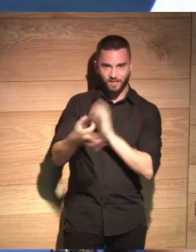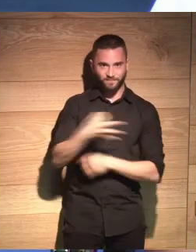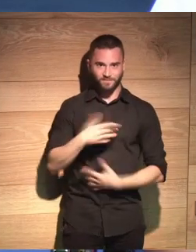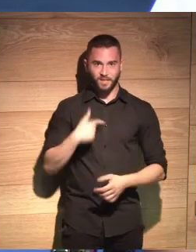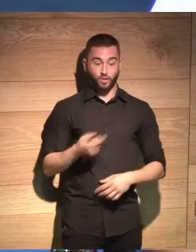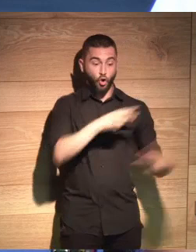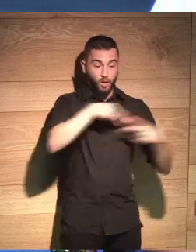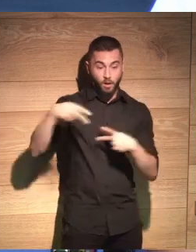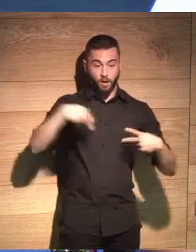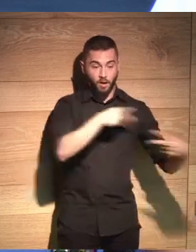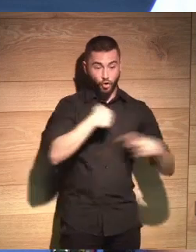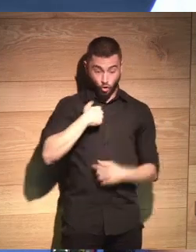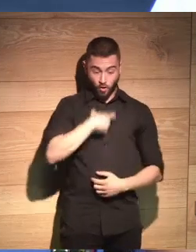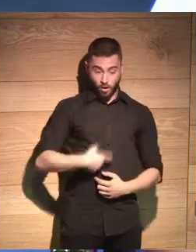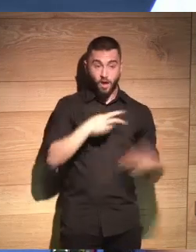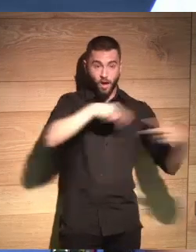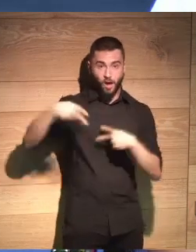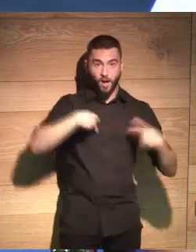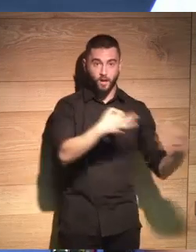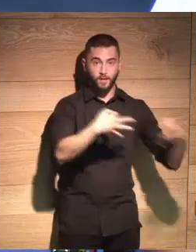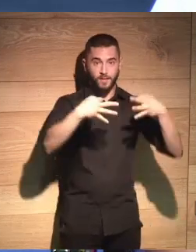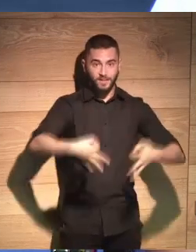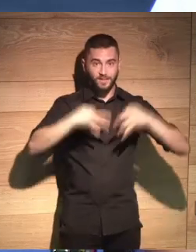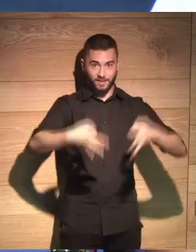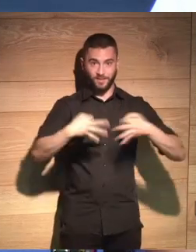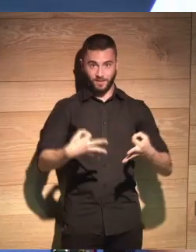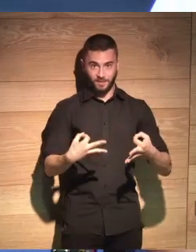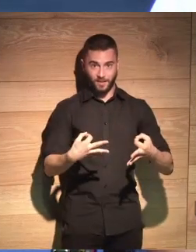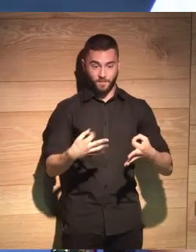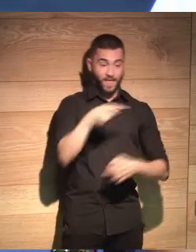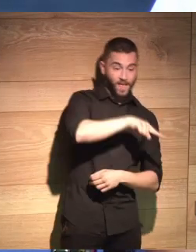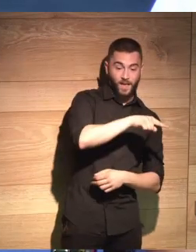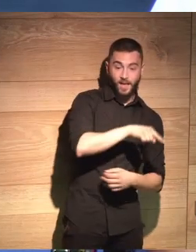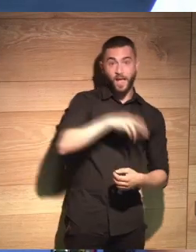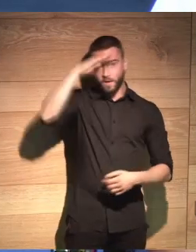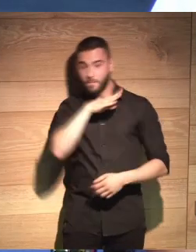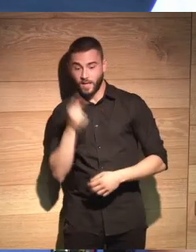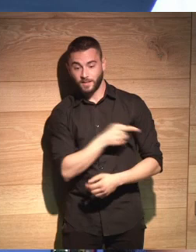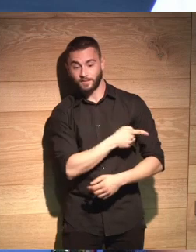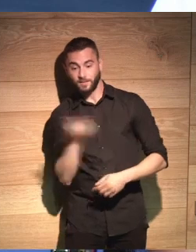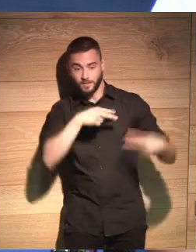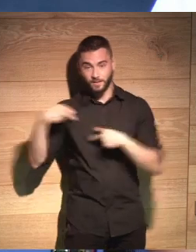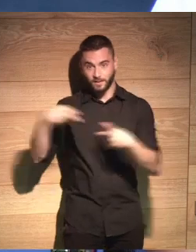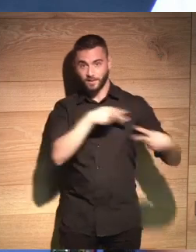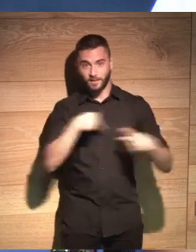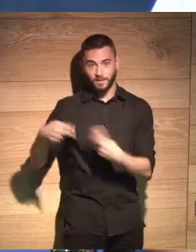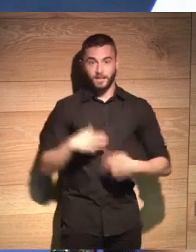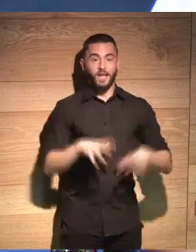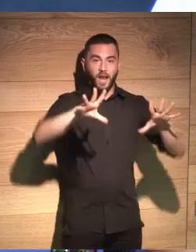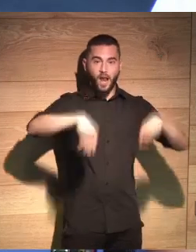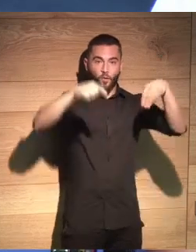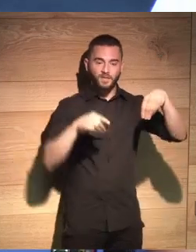ellos, o entre ellos y nosotros. Dije, creo que piensa que hay alguien al otro lado de la montaña que nos